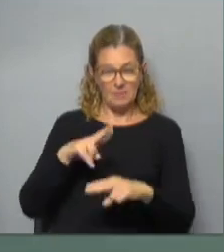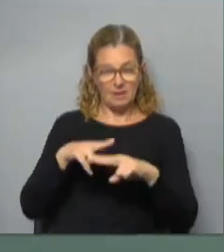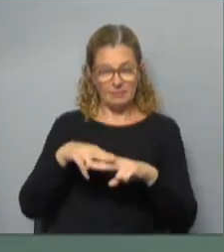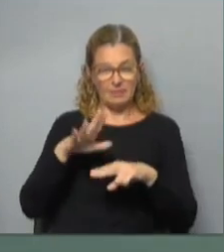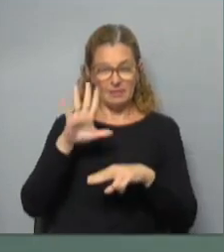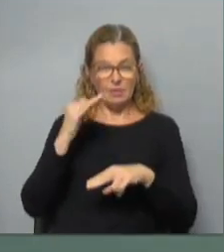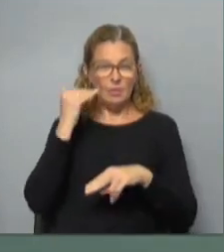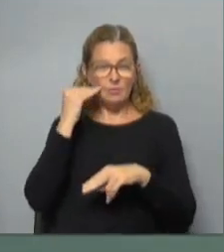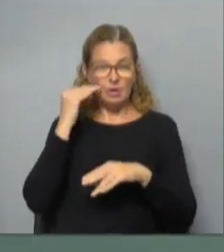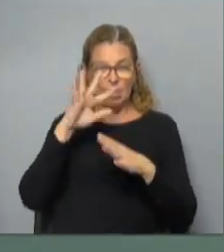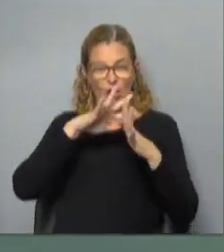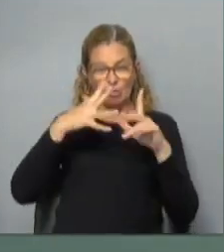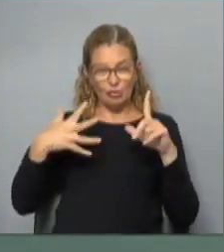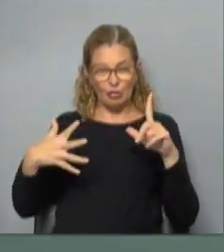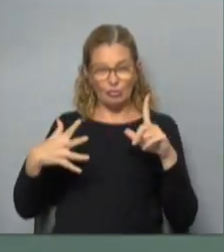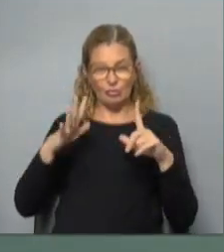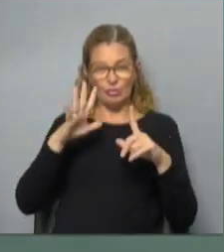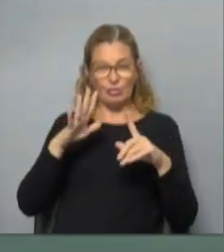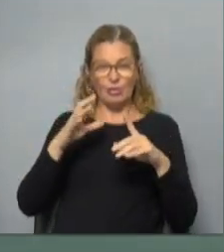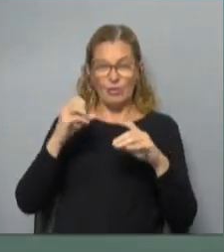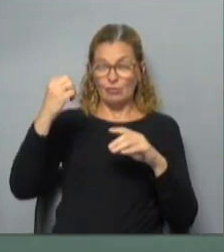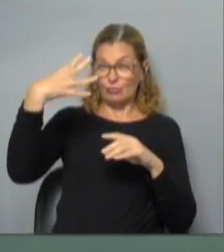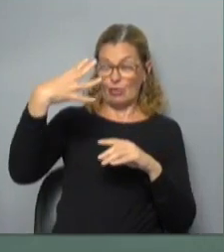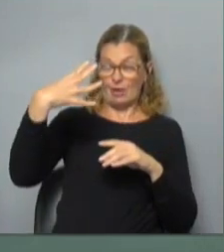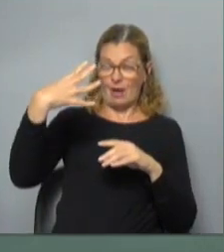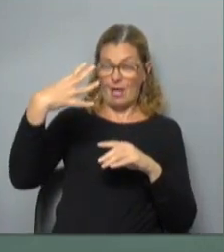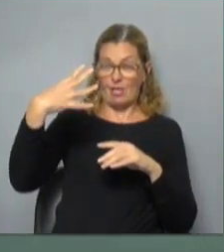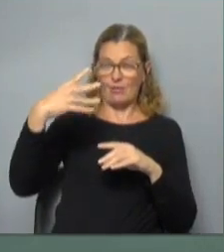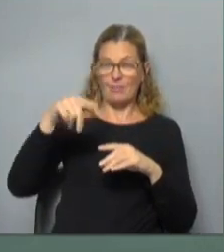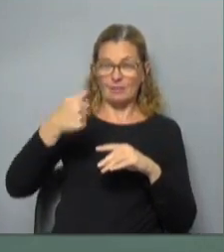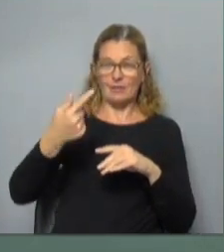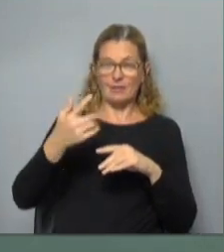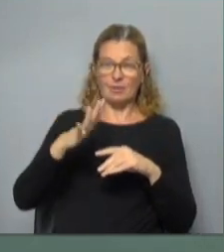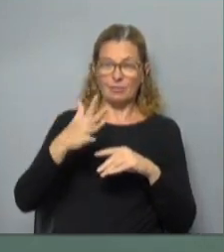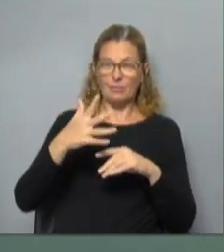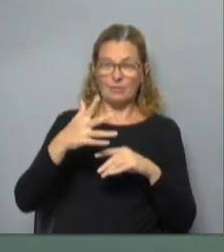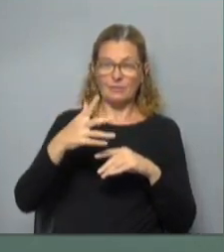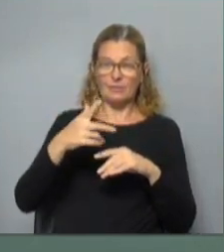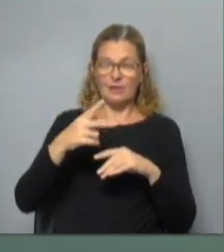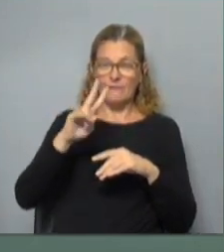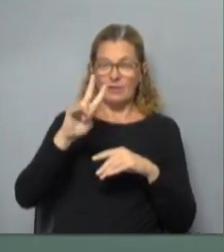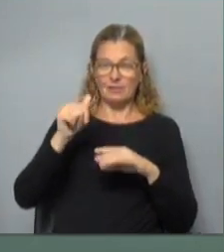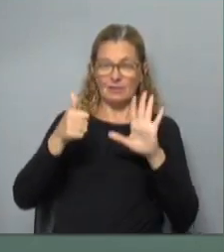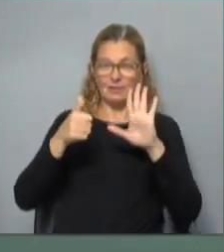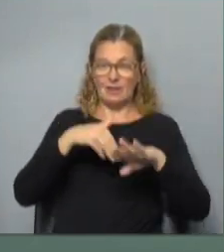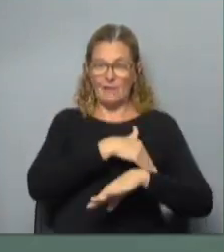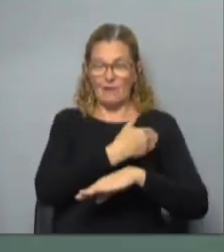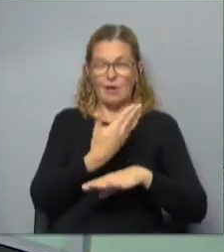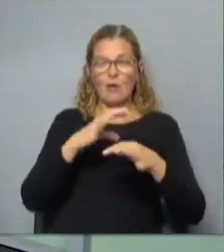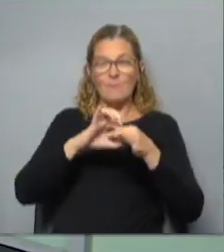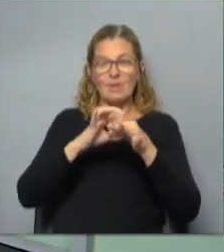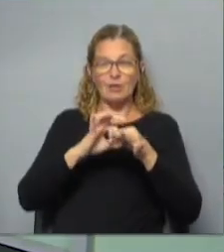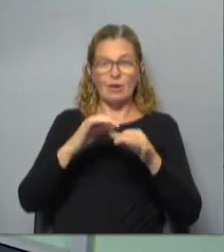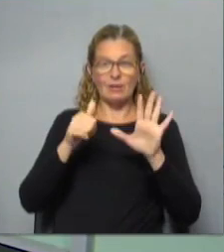el otoño mantiene un buen tono por lo menos en montevideo y área metropolitana ese acto sigue más o menos igual el 26 la máxima crece la mínima el miércoles